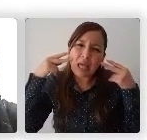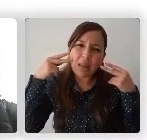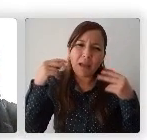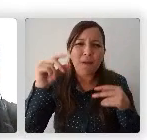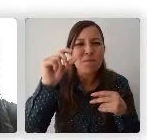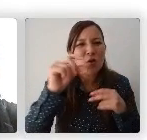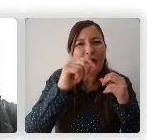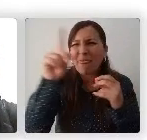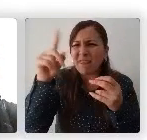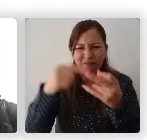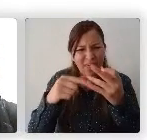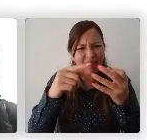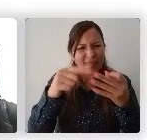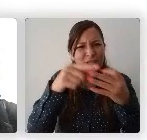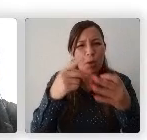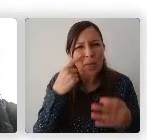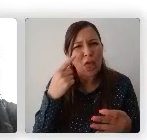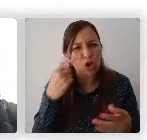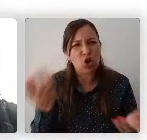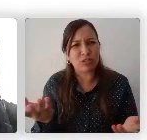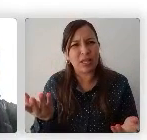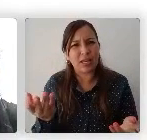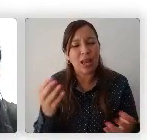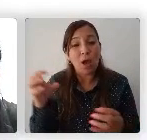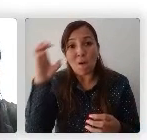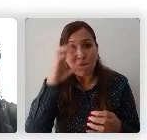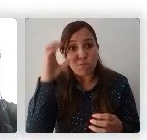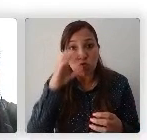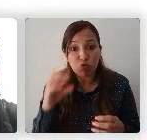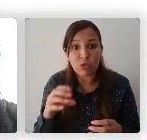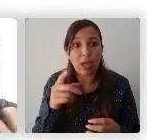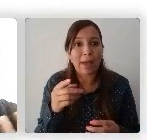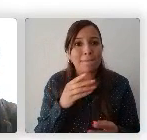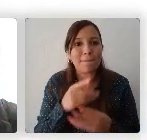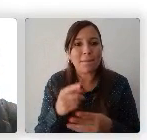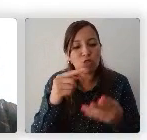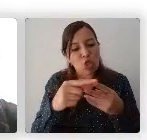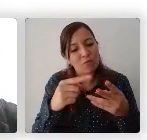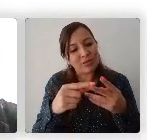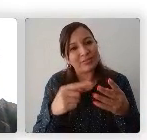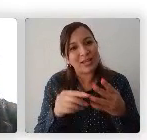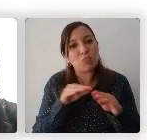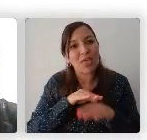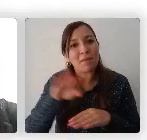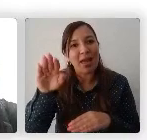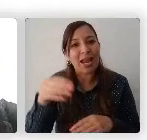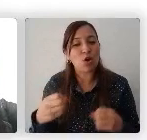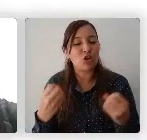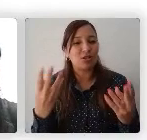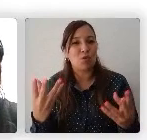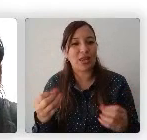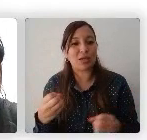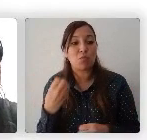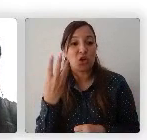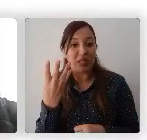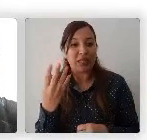embargo hay todavía territorios poco conocidos en los cuales nos esperan muchas experiencias interesantes, enriquecedoras,